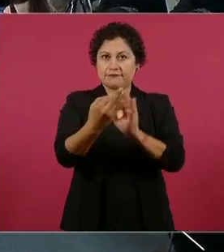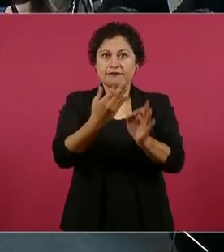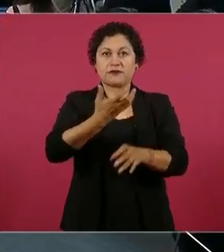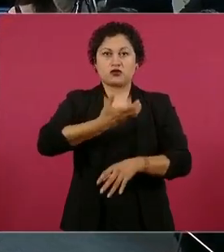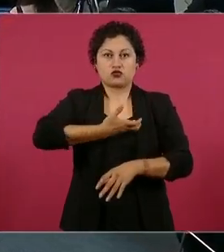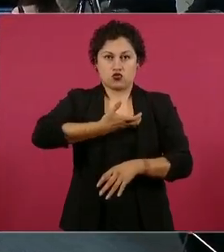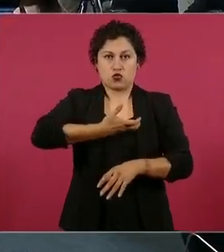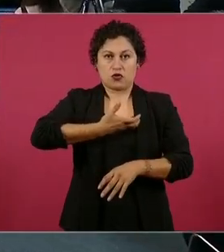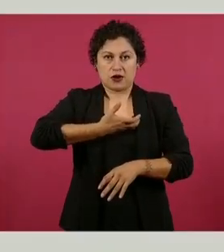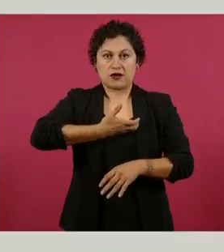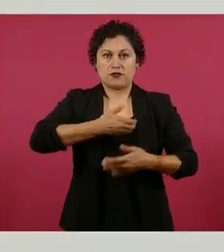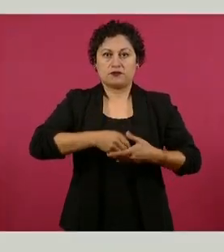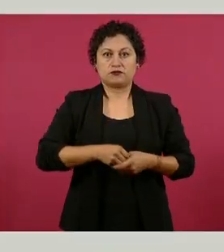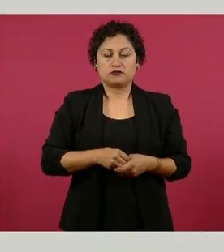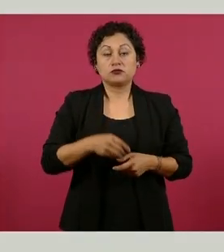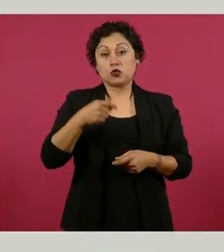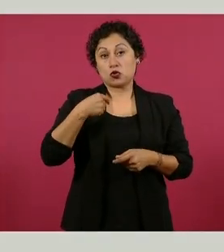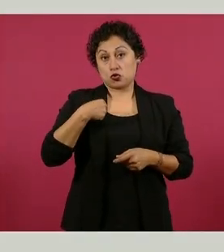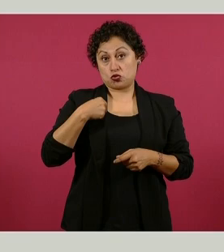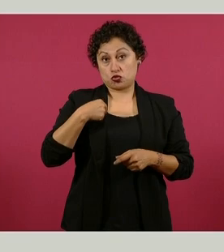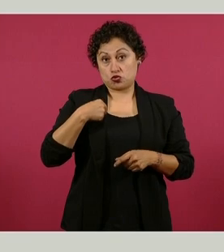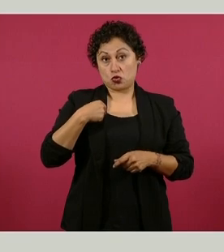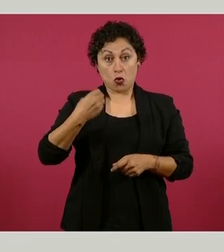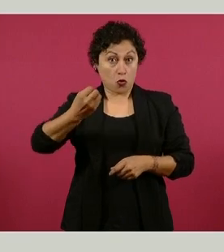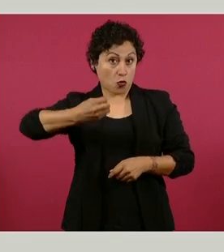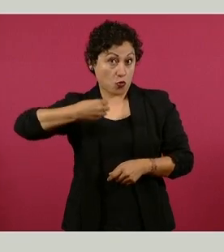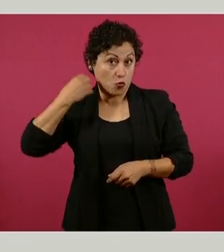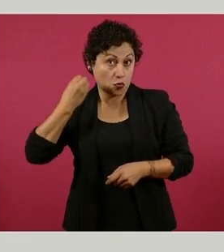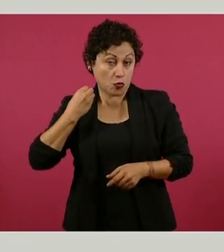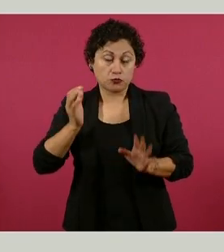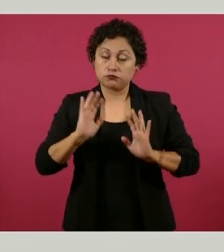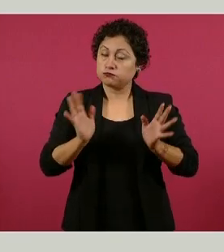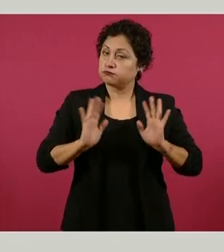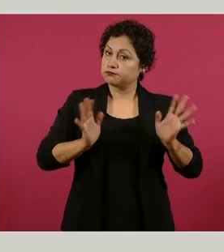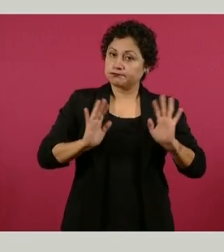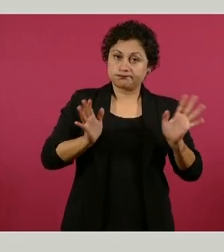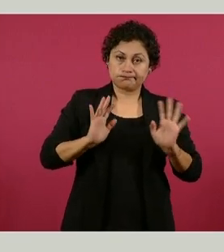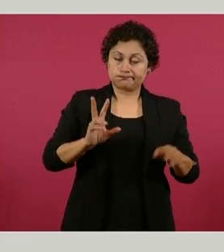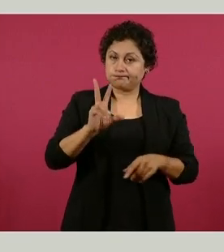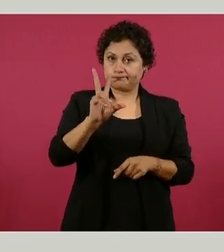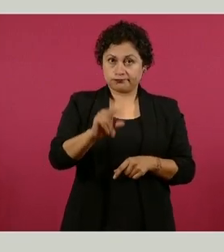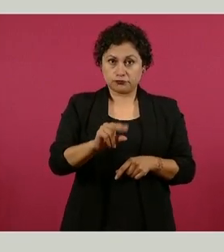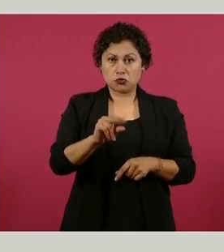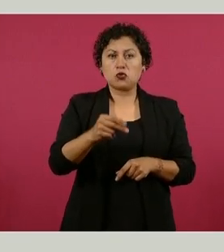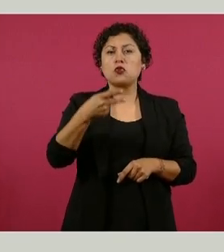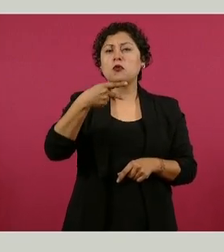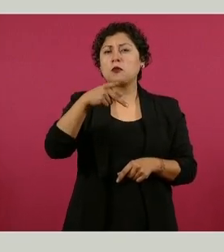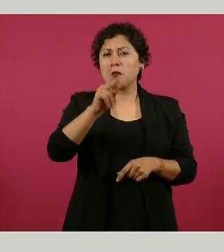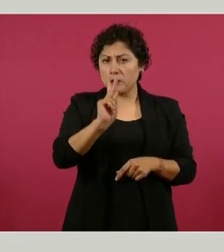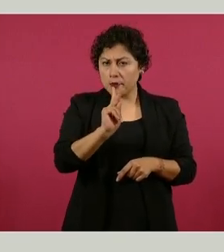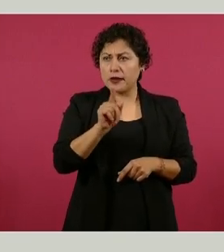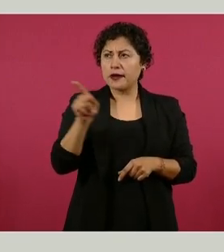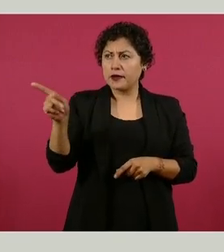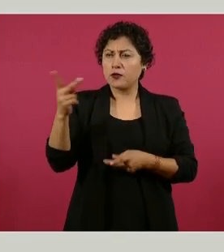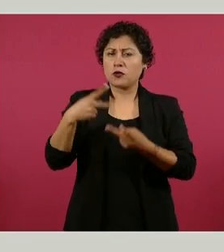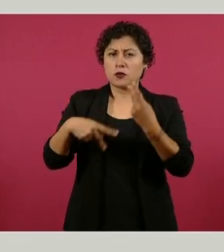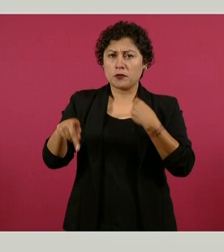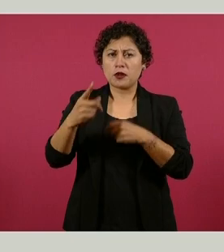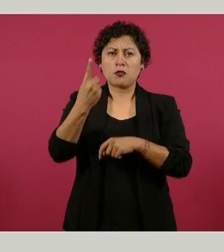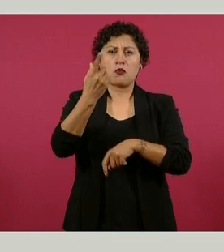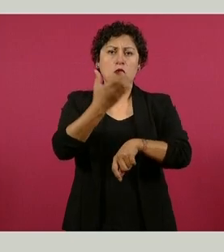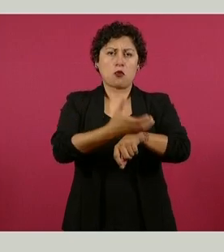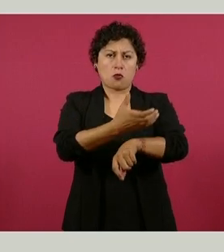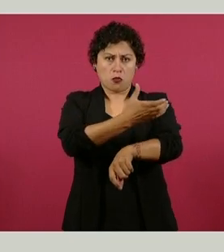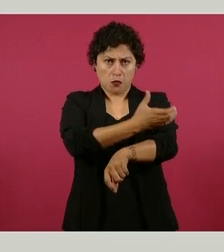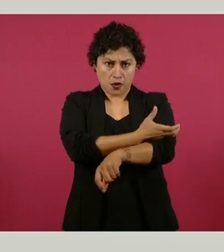Yo no voy a exponer, no me corresponde, aunque va a haber un compañero, porque pues